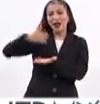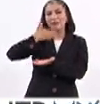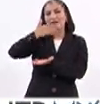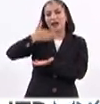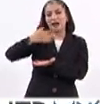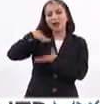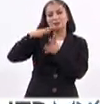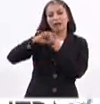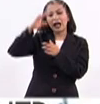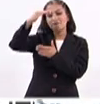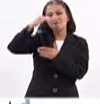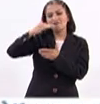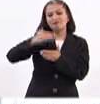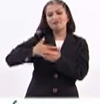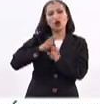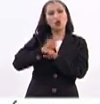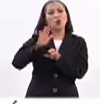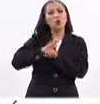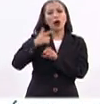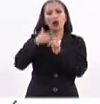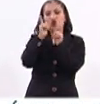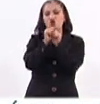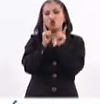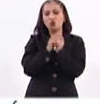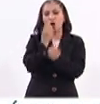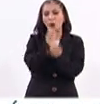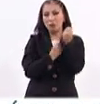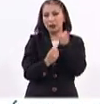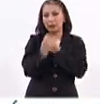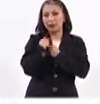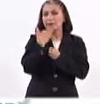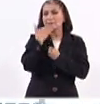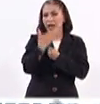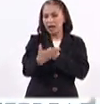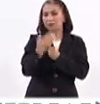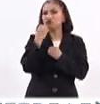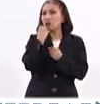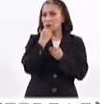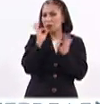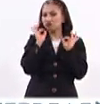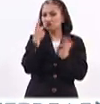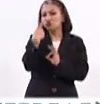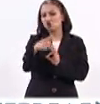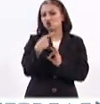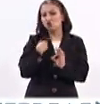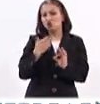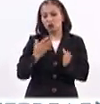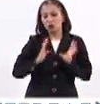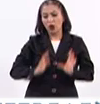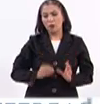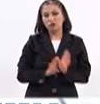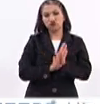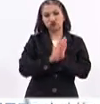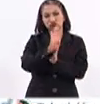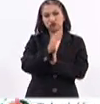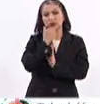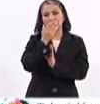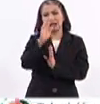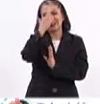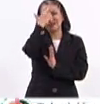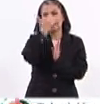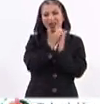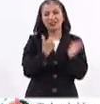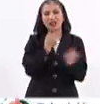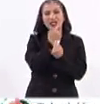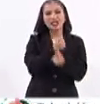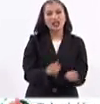donde ahí se le explica al niño cuáles son los grupos de alimentos que son recomendables para su buen desarrollo. Vamos a recordar